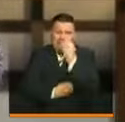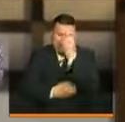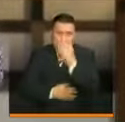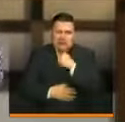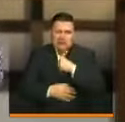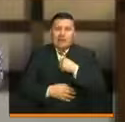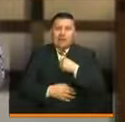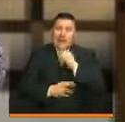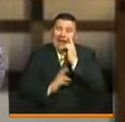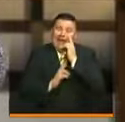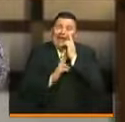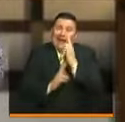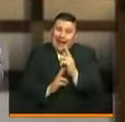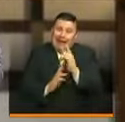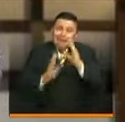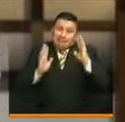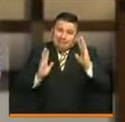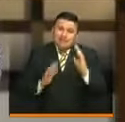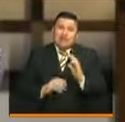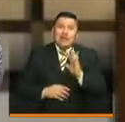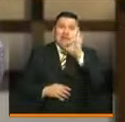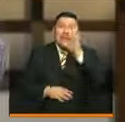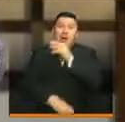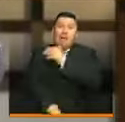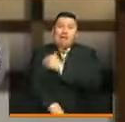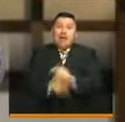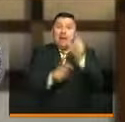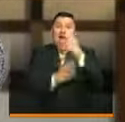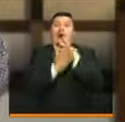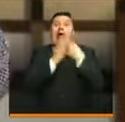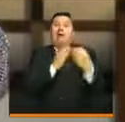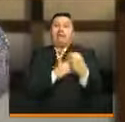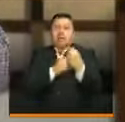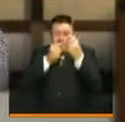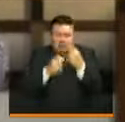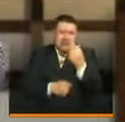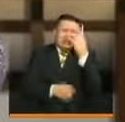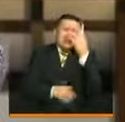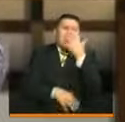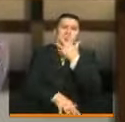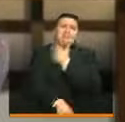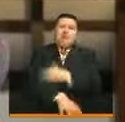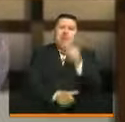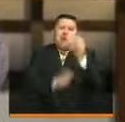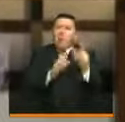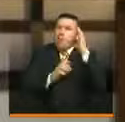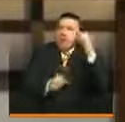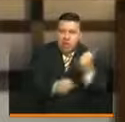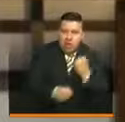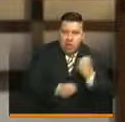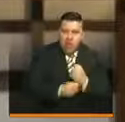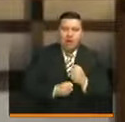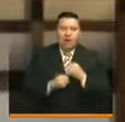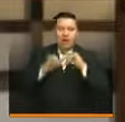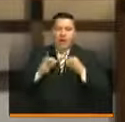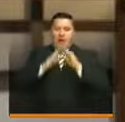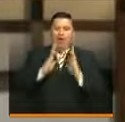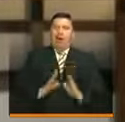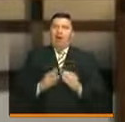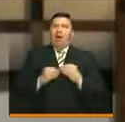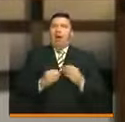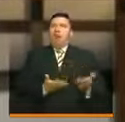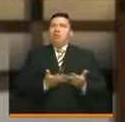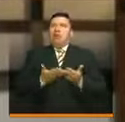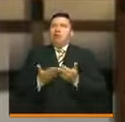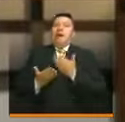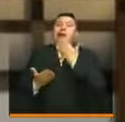Eso sí, reconociendo que por lo menos hay 5 millones de colombianos afuera que están trabajando para que los demás podamos estar aislados. A